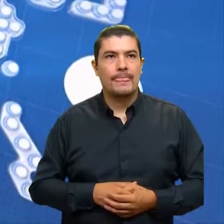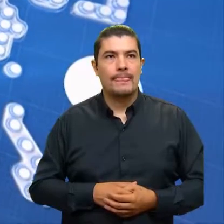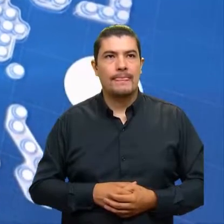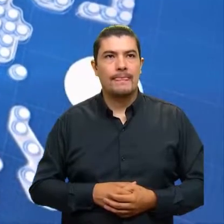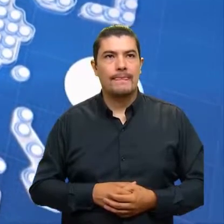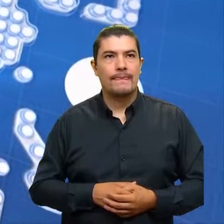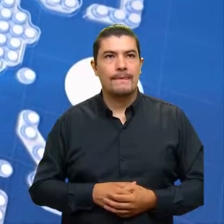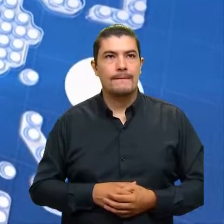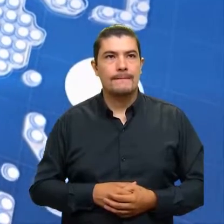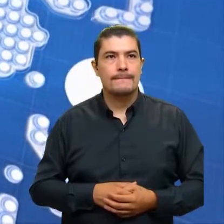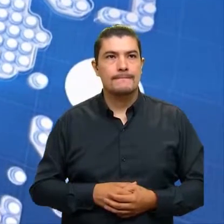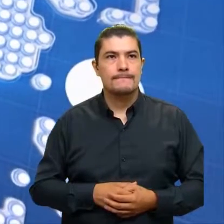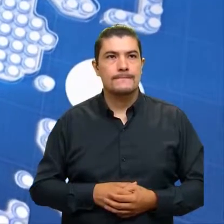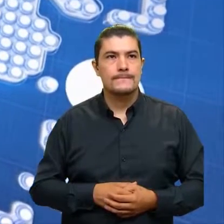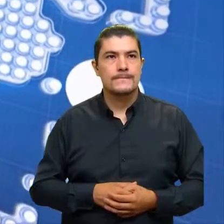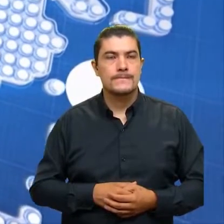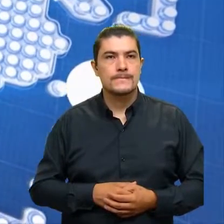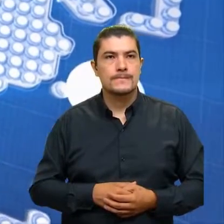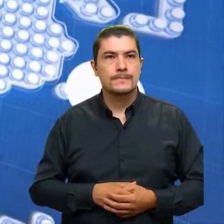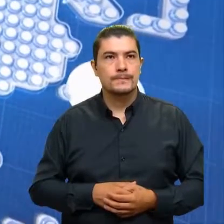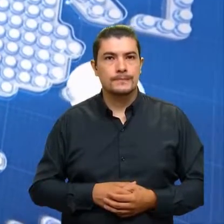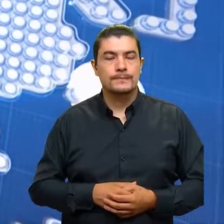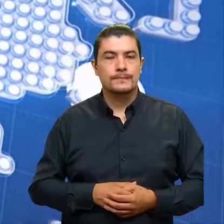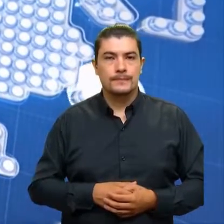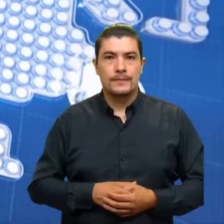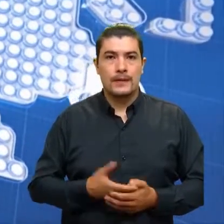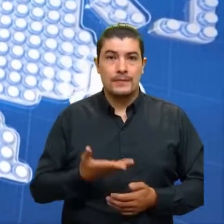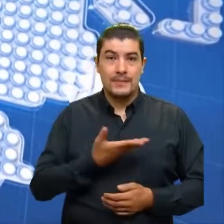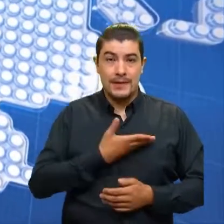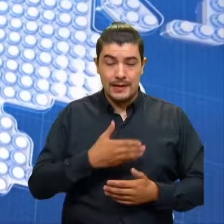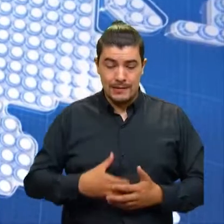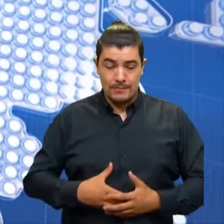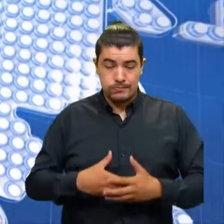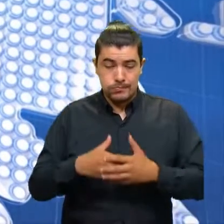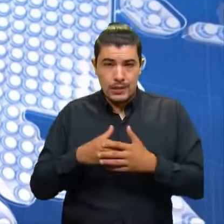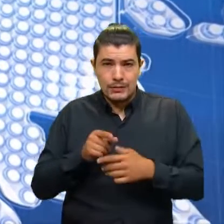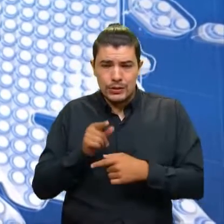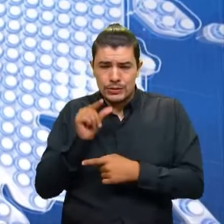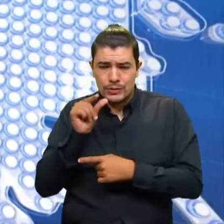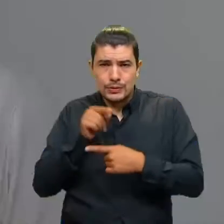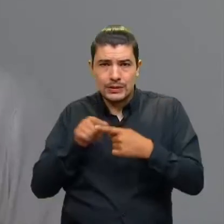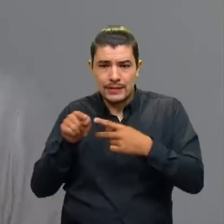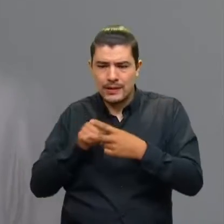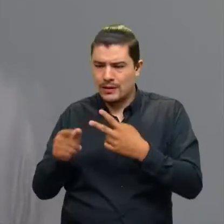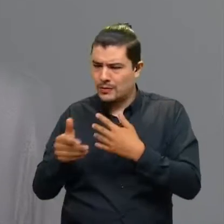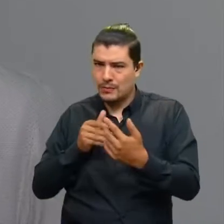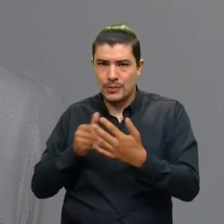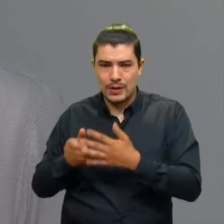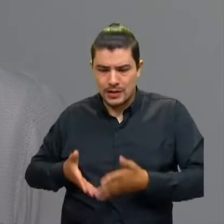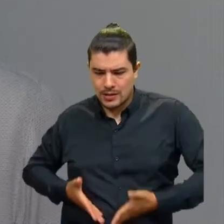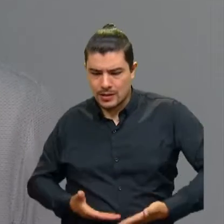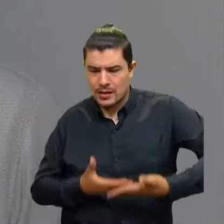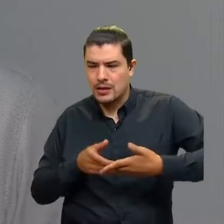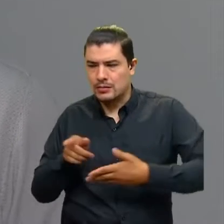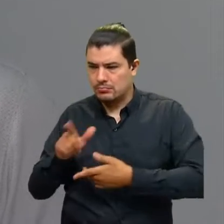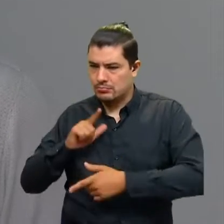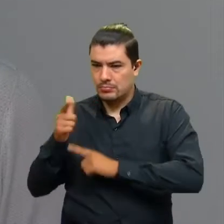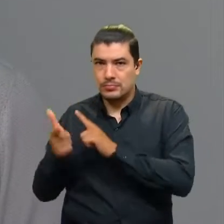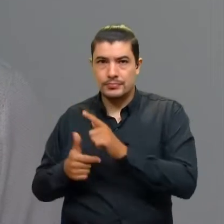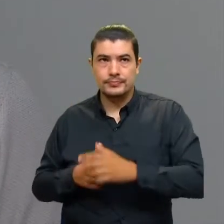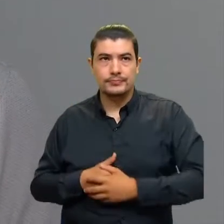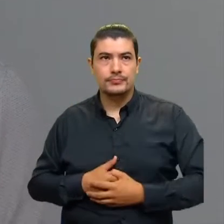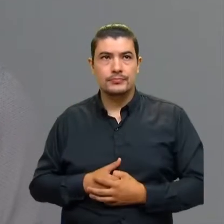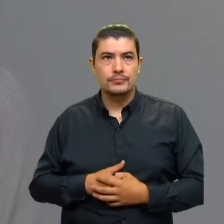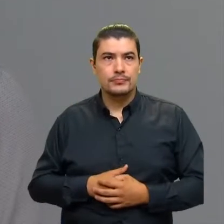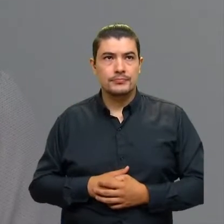dentro del vientre de su madre no fue impedimento para aferrarse a la vida y luchar por ella. Tuvo un problema pulmonar, le quitaron un pulmón,